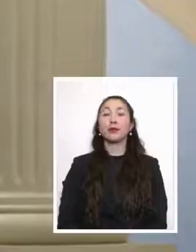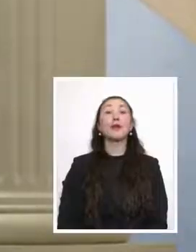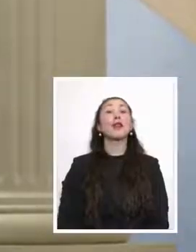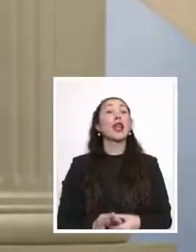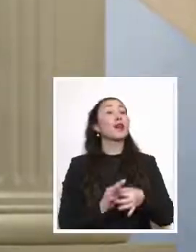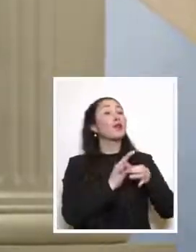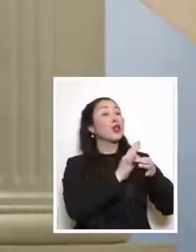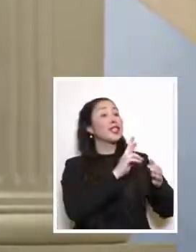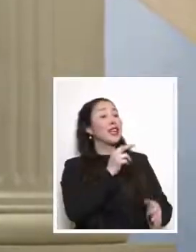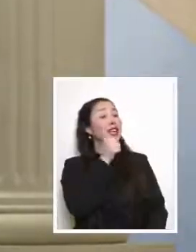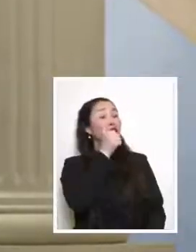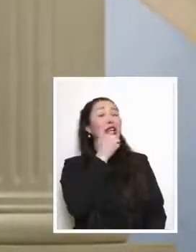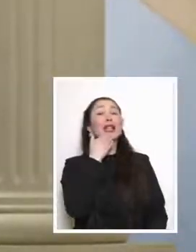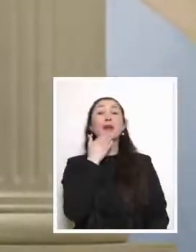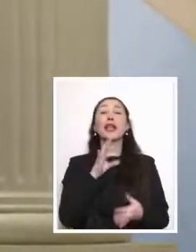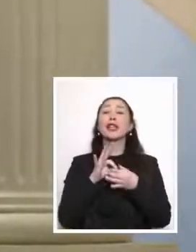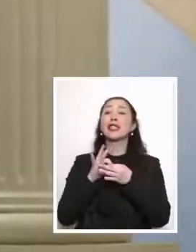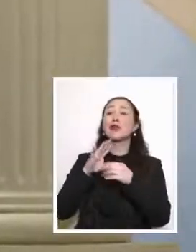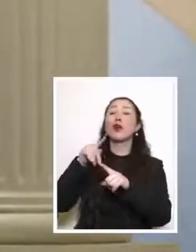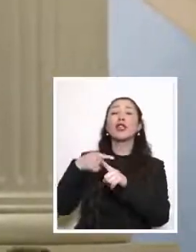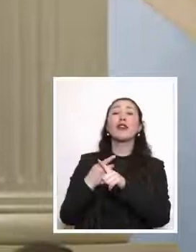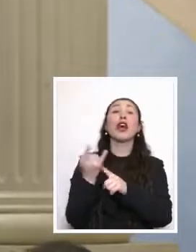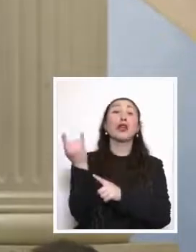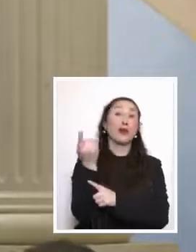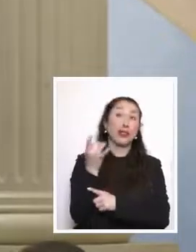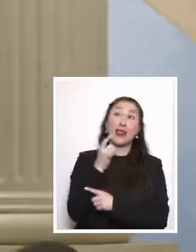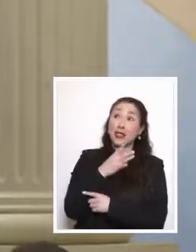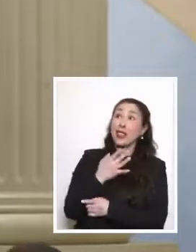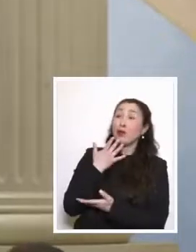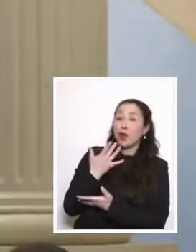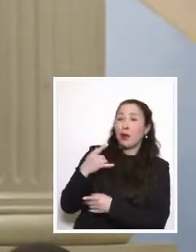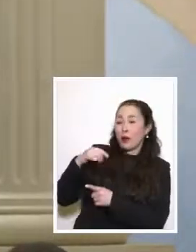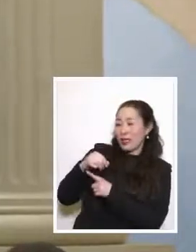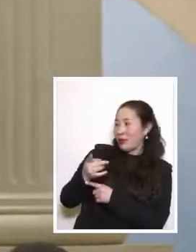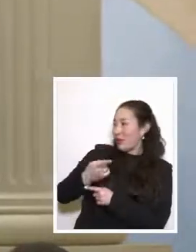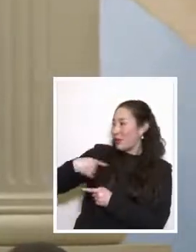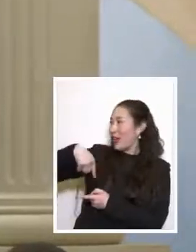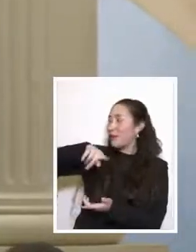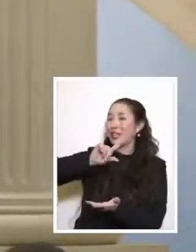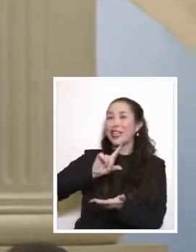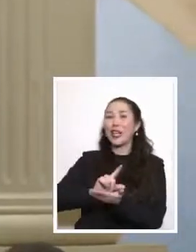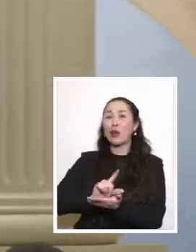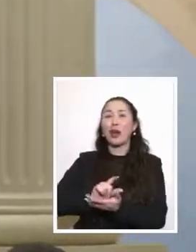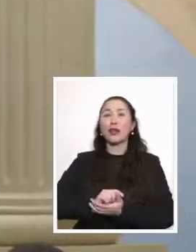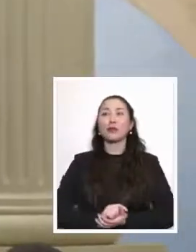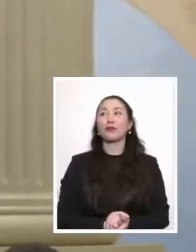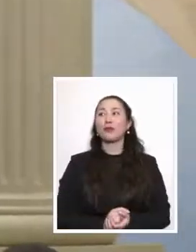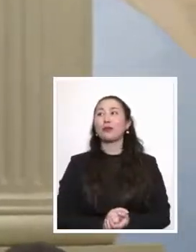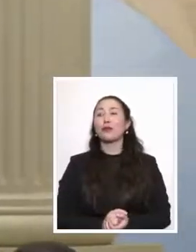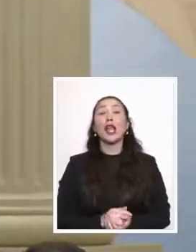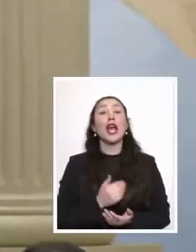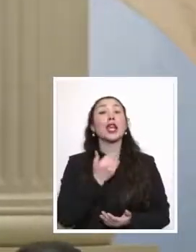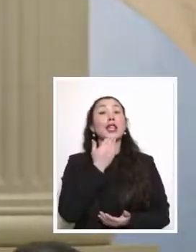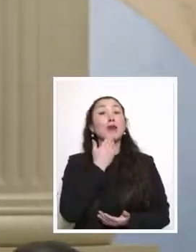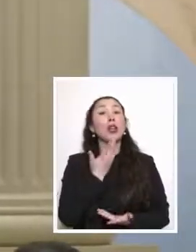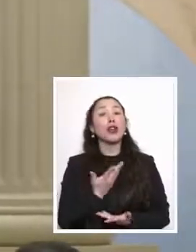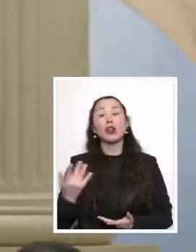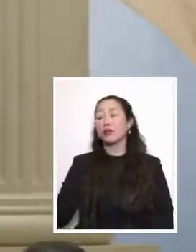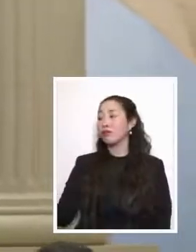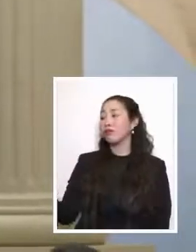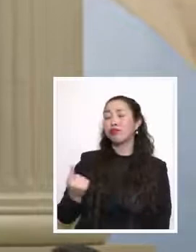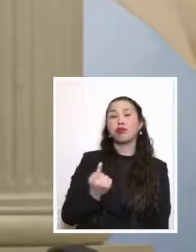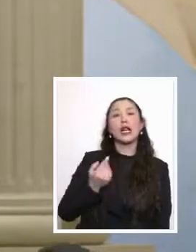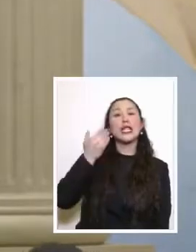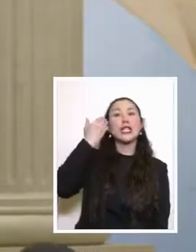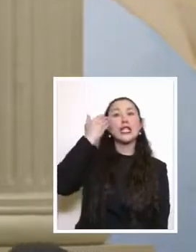Muchas gracias, rectora, y también reiteramos el agradecimiento a la universidad por acogernos acá en la Casa Central. Vamos también a escuchar ahora un saludo